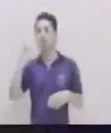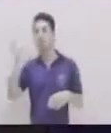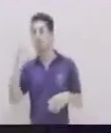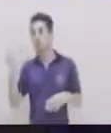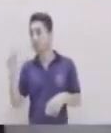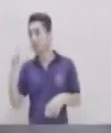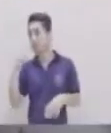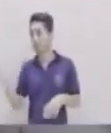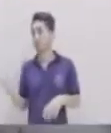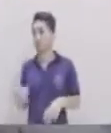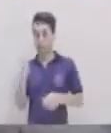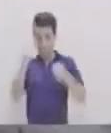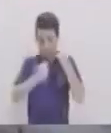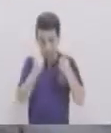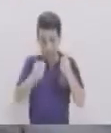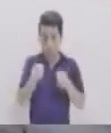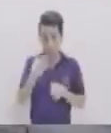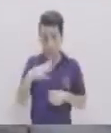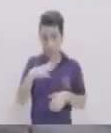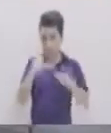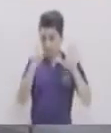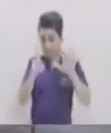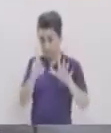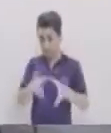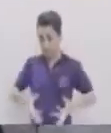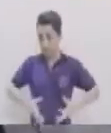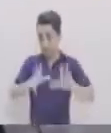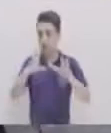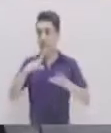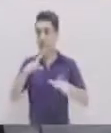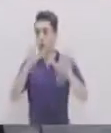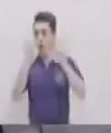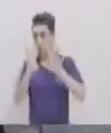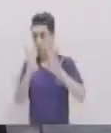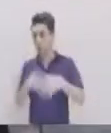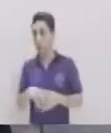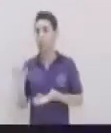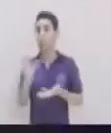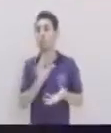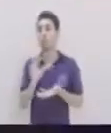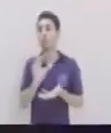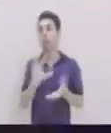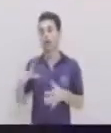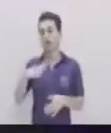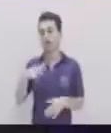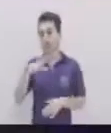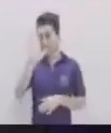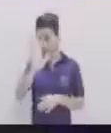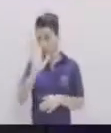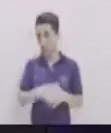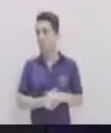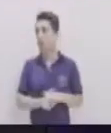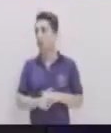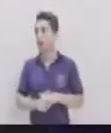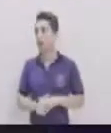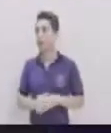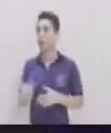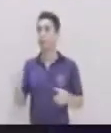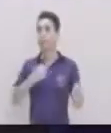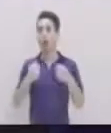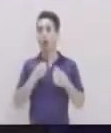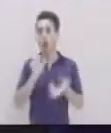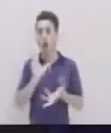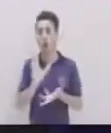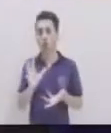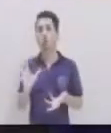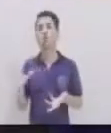cada uno sería el carrito que tiene 6, la pelota que tiene 8, la muñeca que tiene 5 y